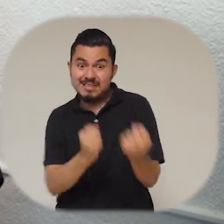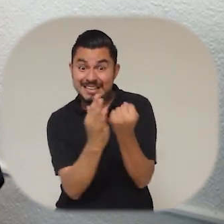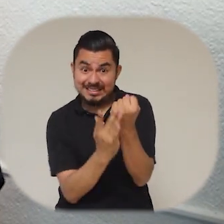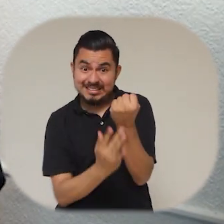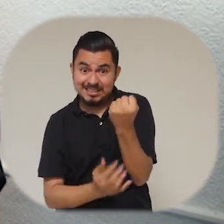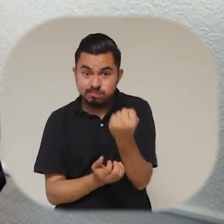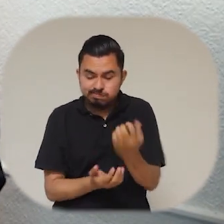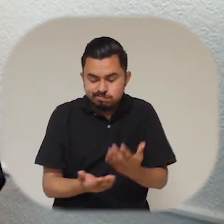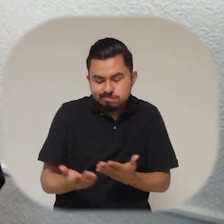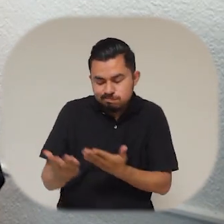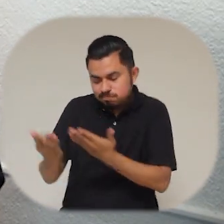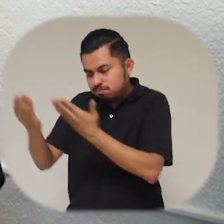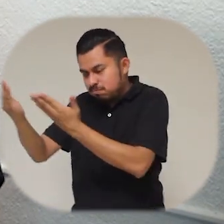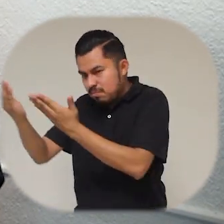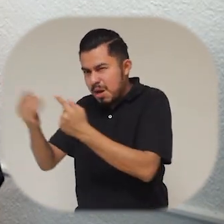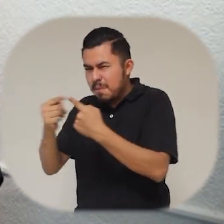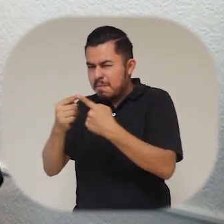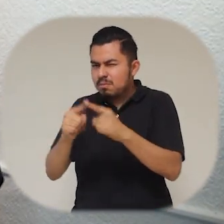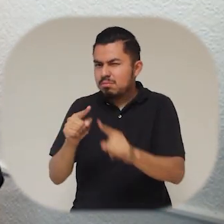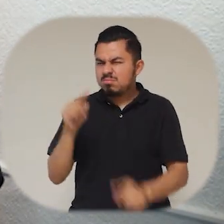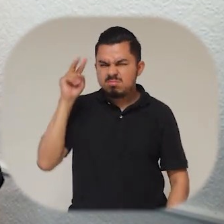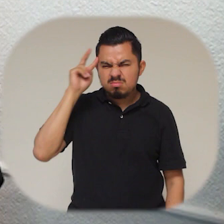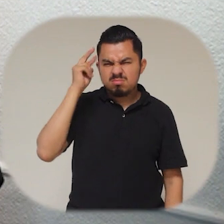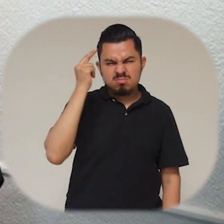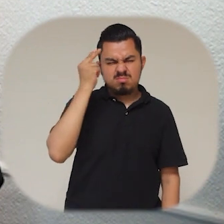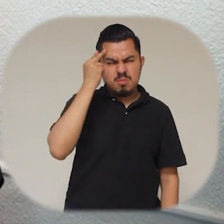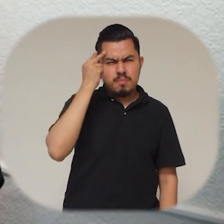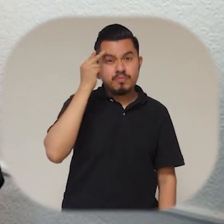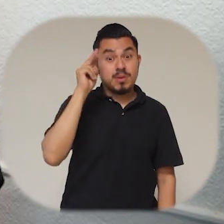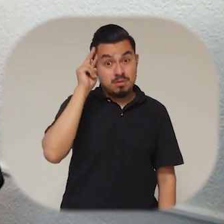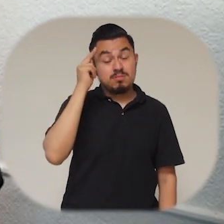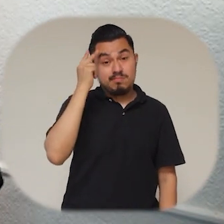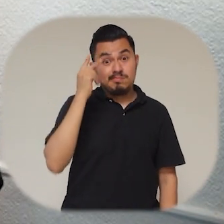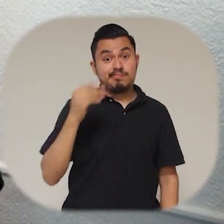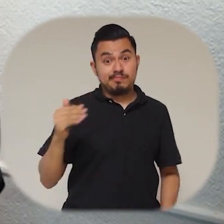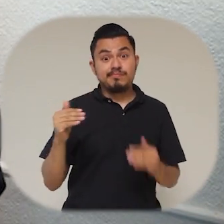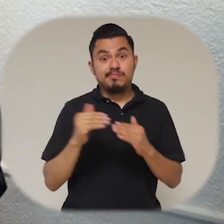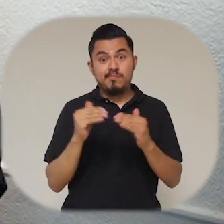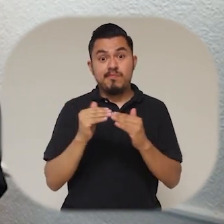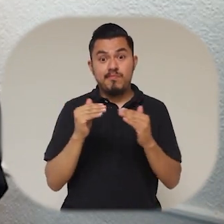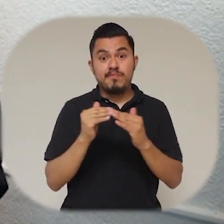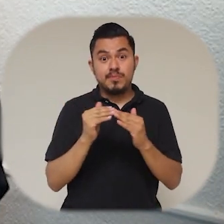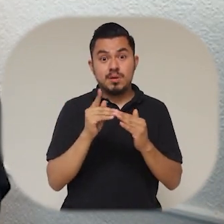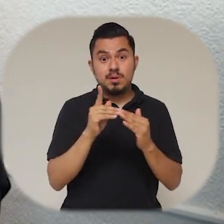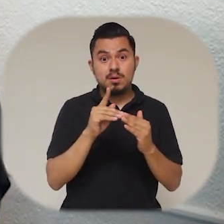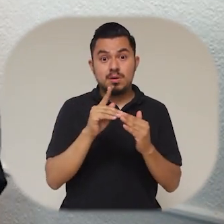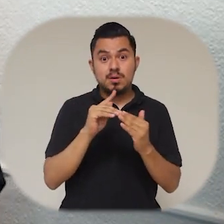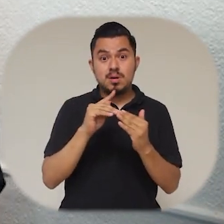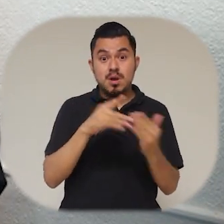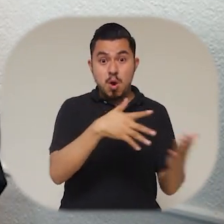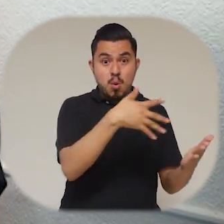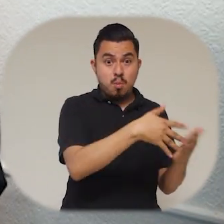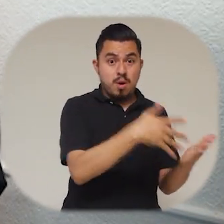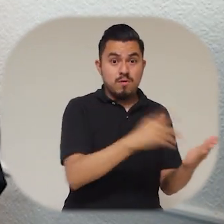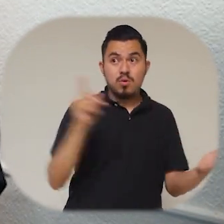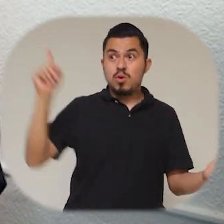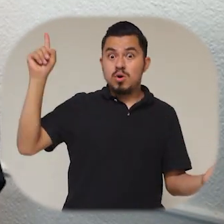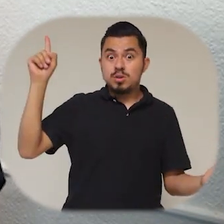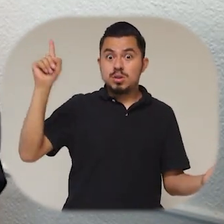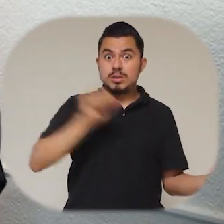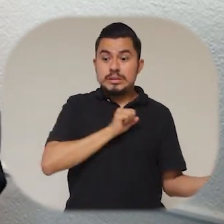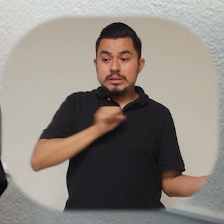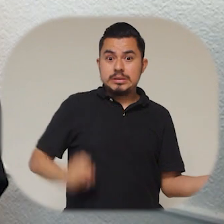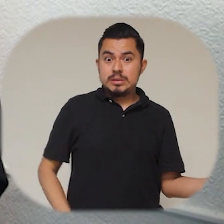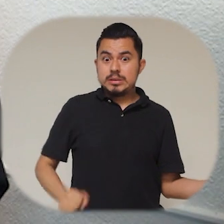una intermediación entre el pueblo a Dios. Entre esta intermediación, ellos eran personas que representaban al pueblo ante